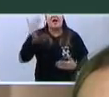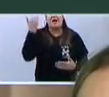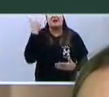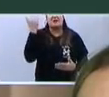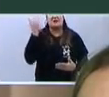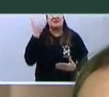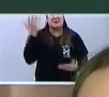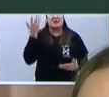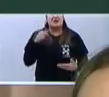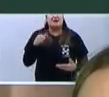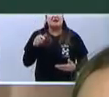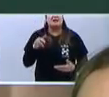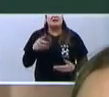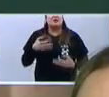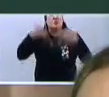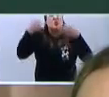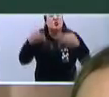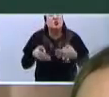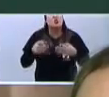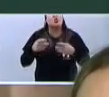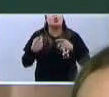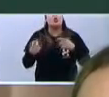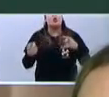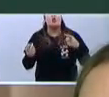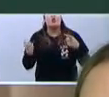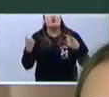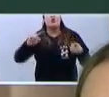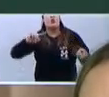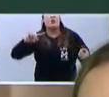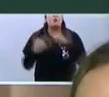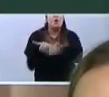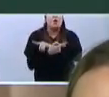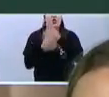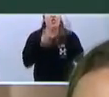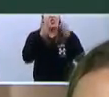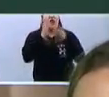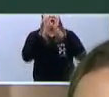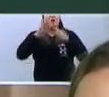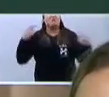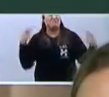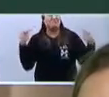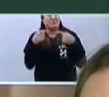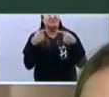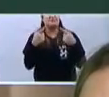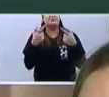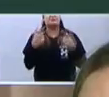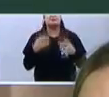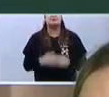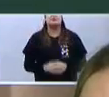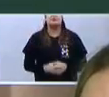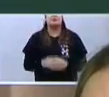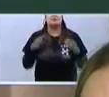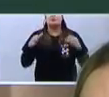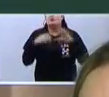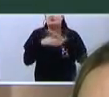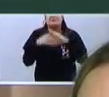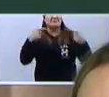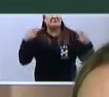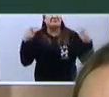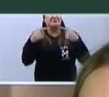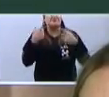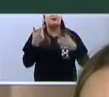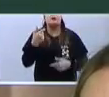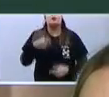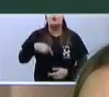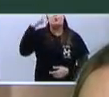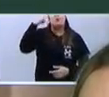antes de llegar al secretario del juez. ¿Le ha pasado a gente mía por tener mi apellido? O sea, ¿qué país